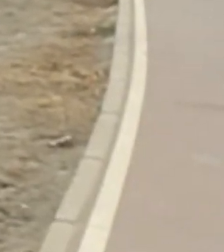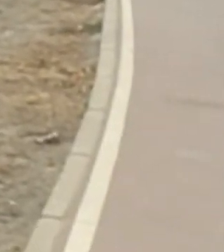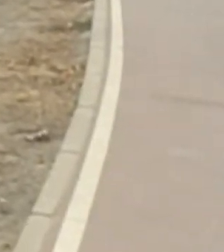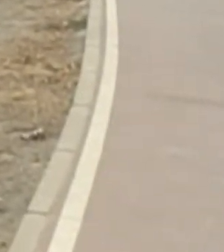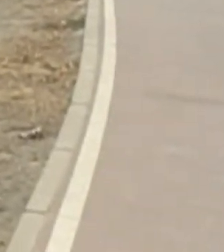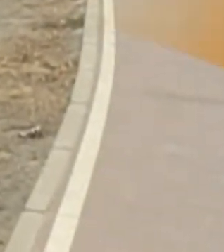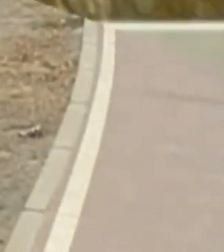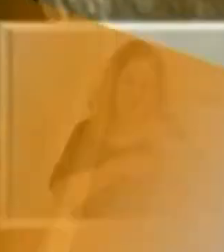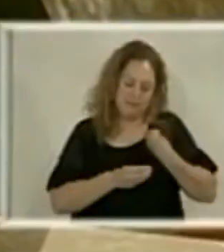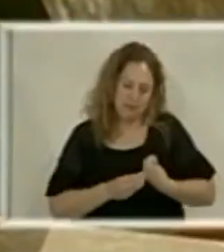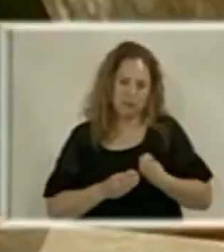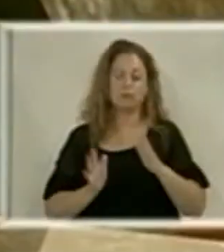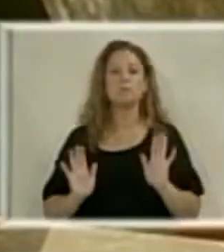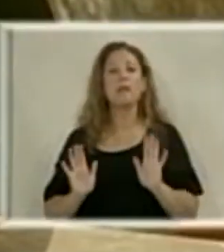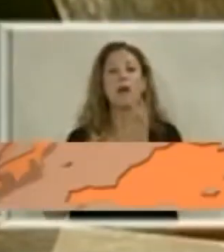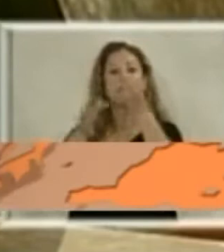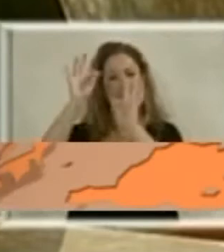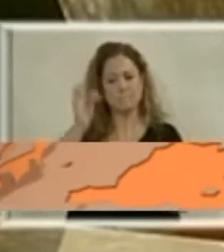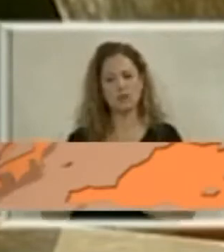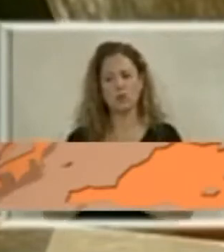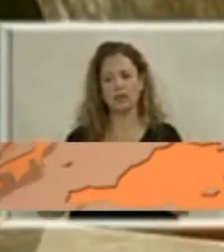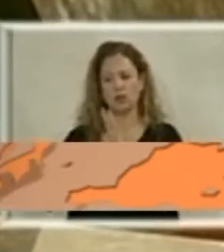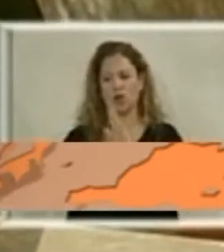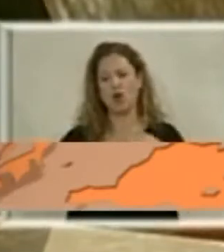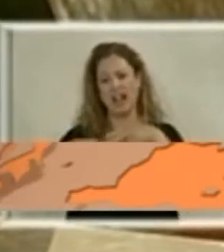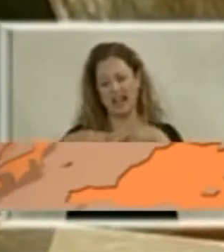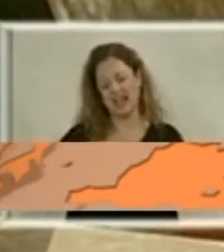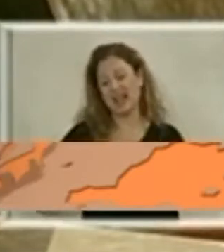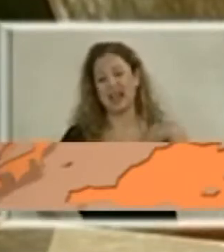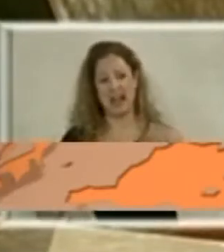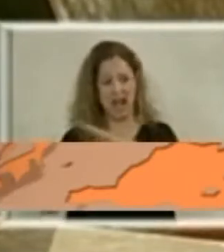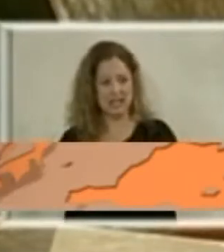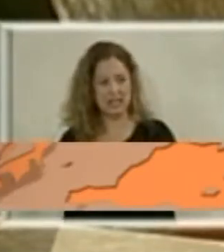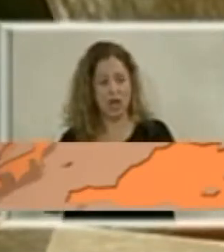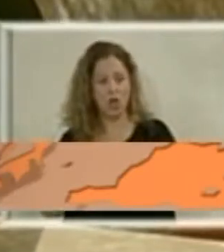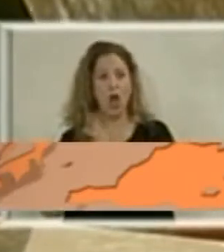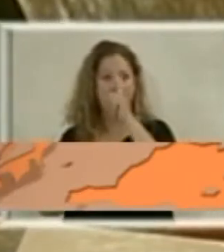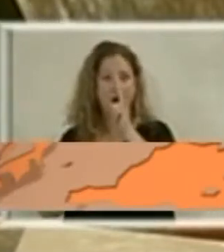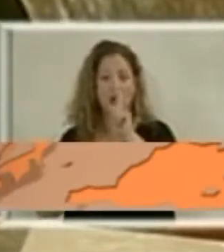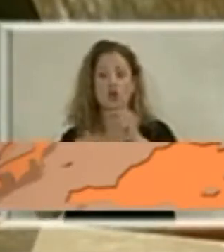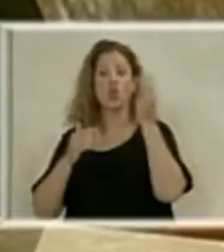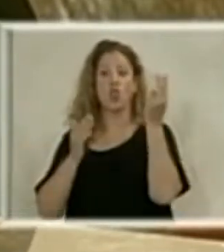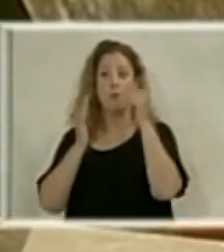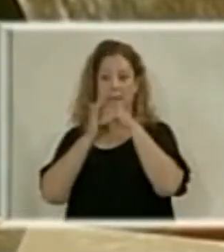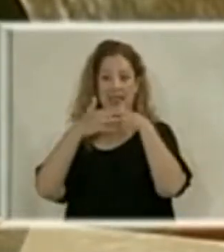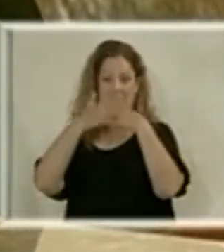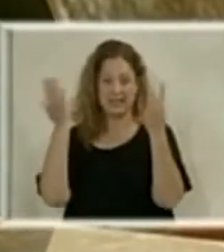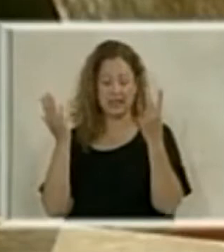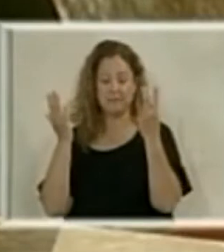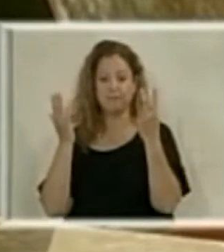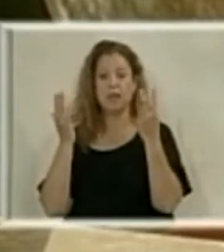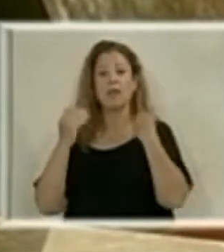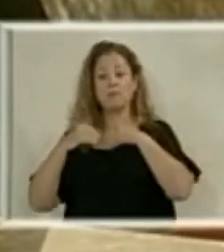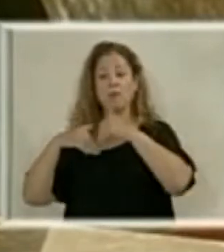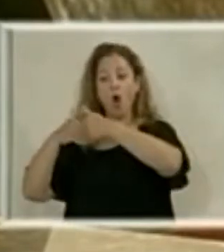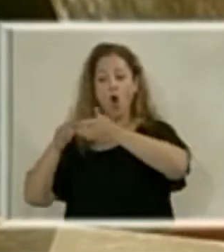Y dado que la partida de los presupuestos generales del Estado, por ejemplo, para el 2017, en todas las actuaciones de toda la costa